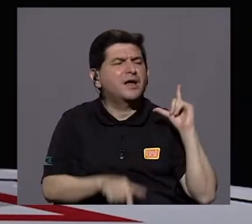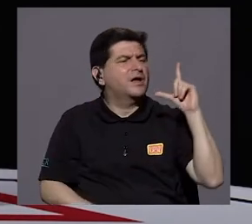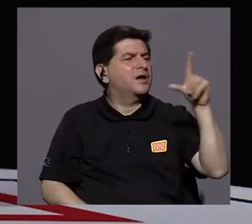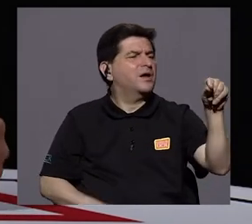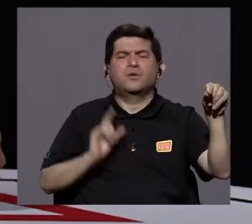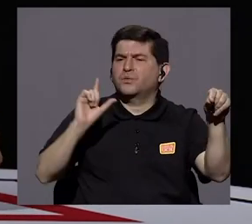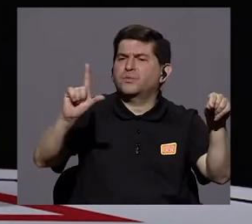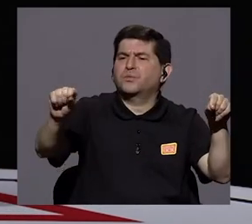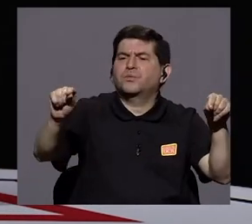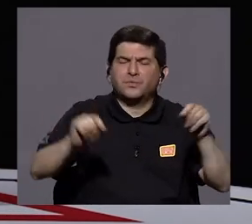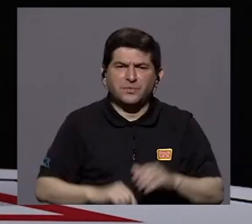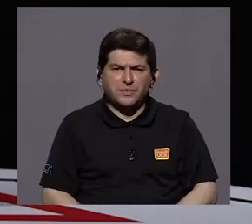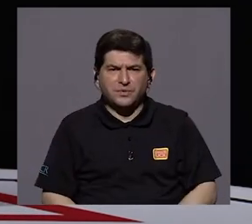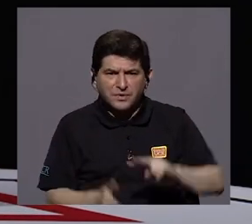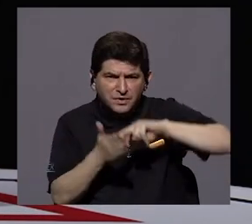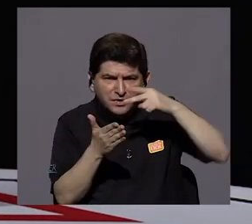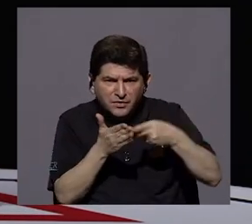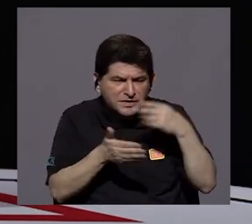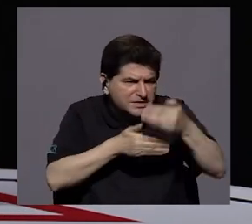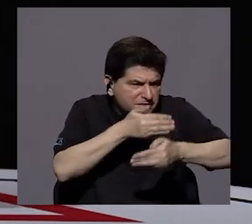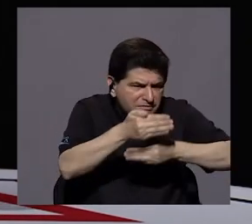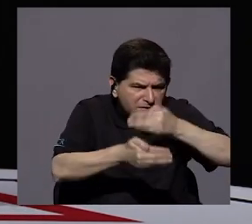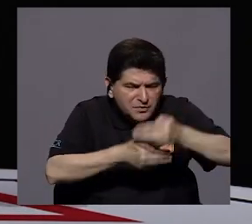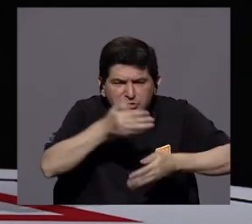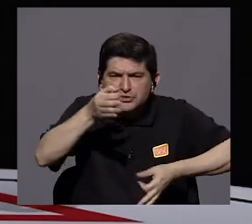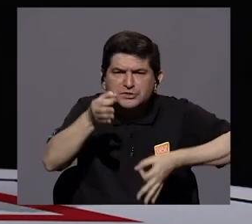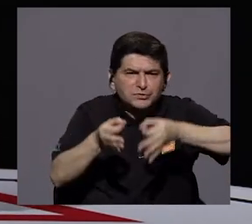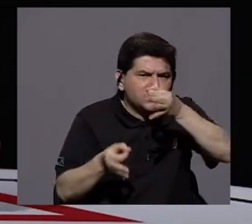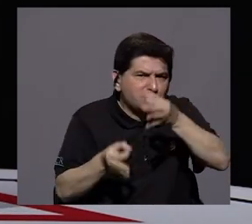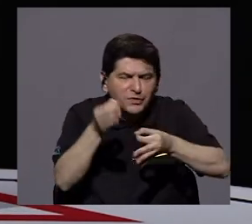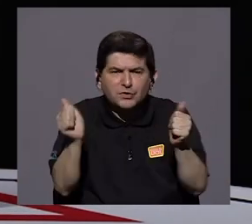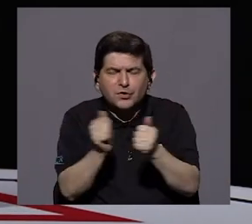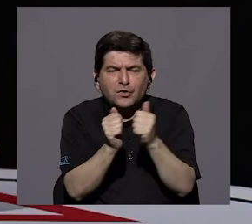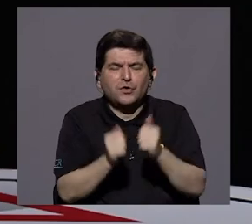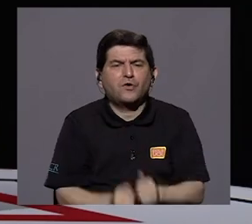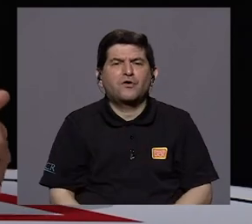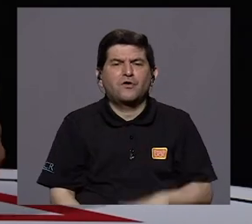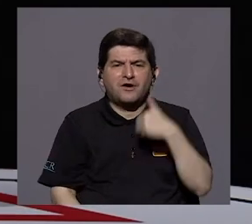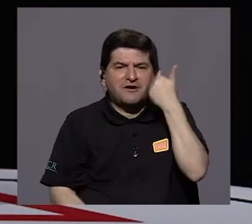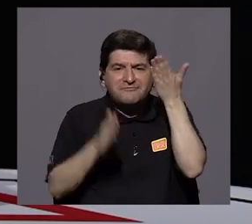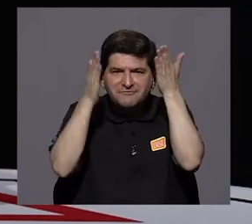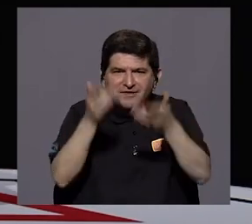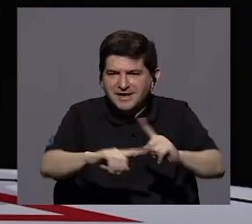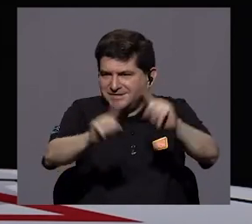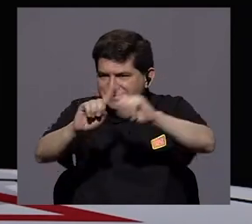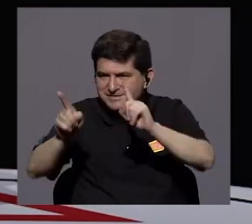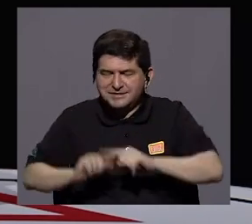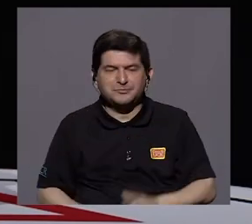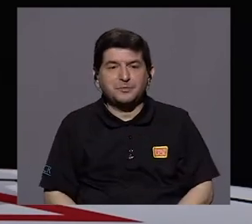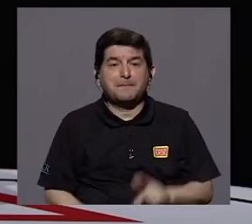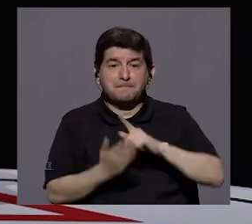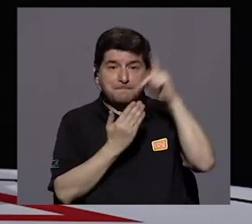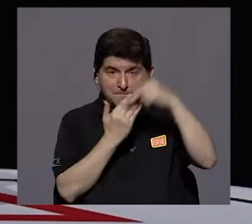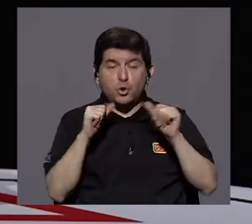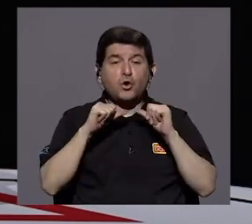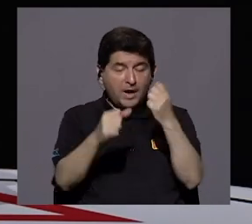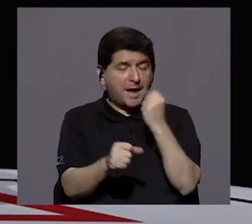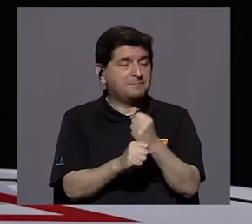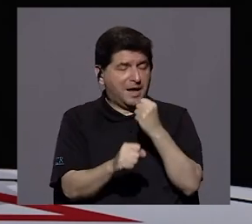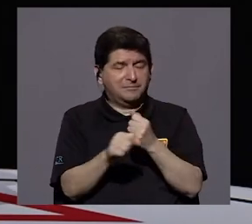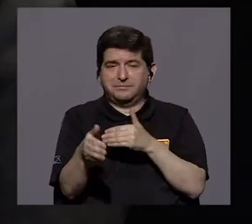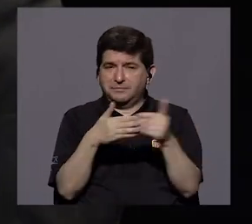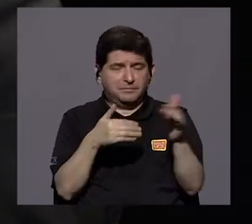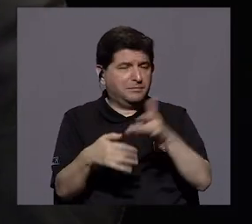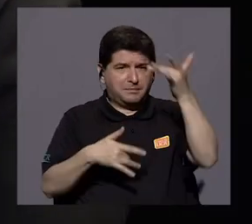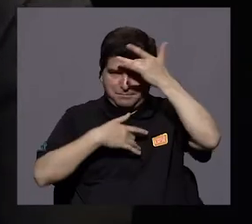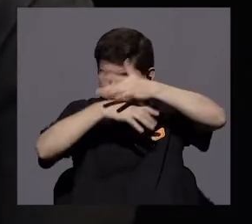rurales de estos procesos de justicia con facilitadores y facilitadoras. El programa siguió trabajando